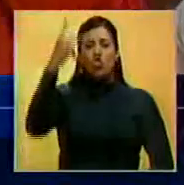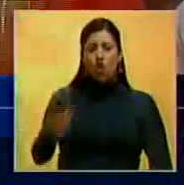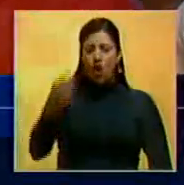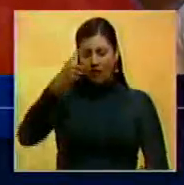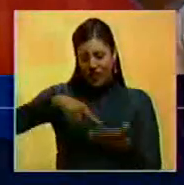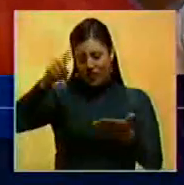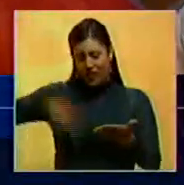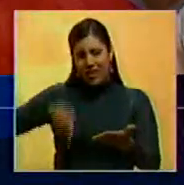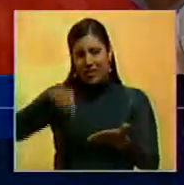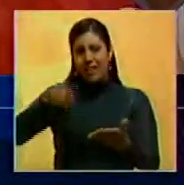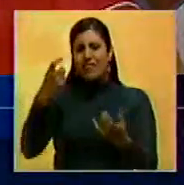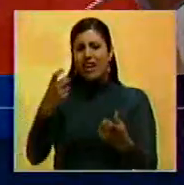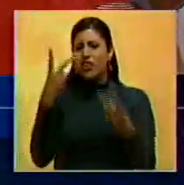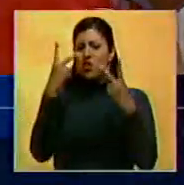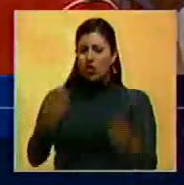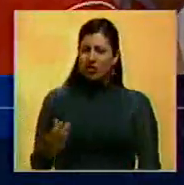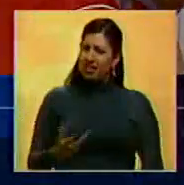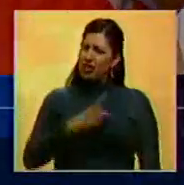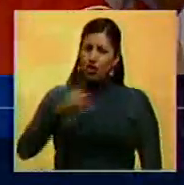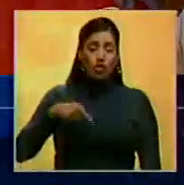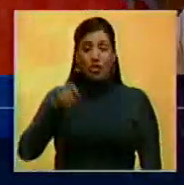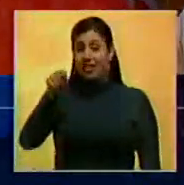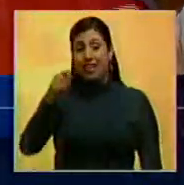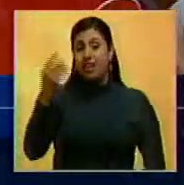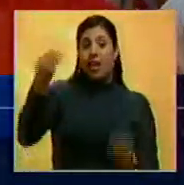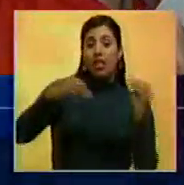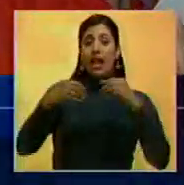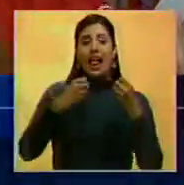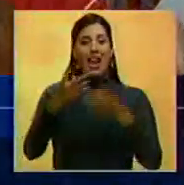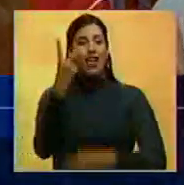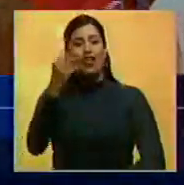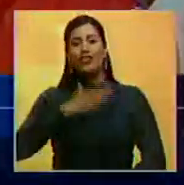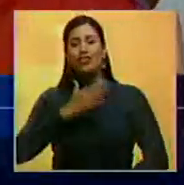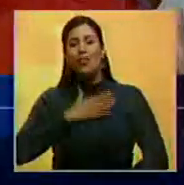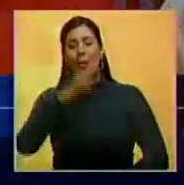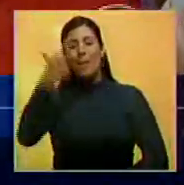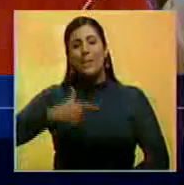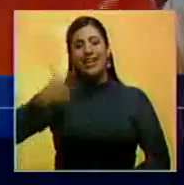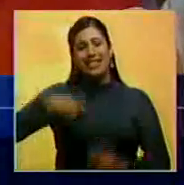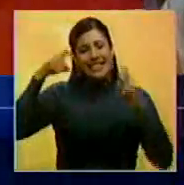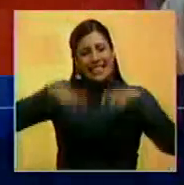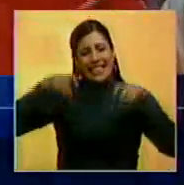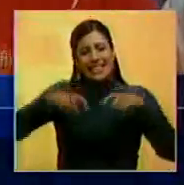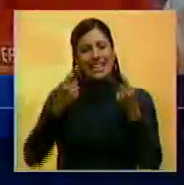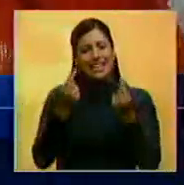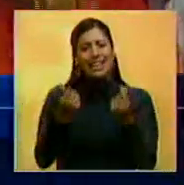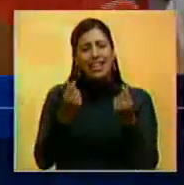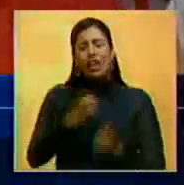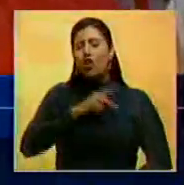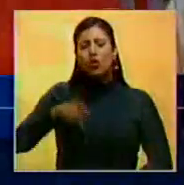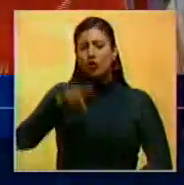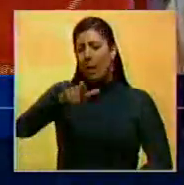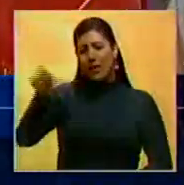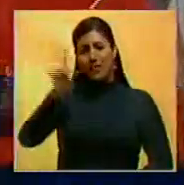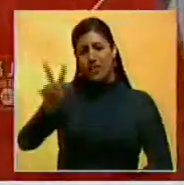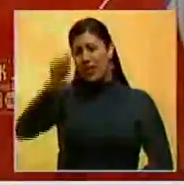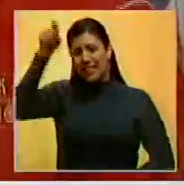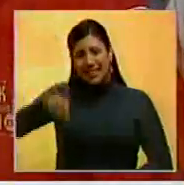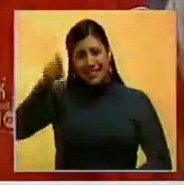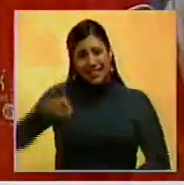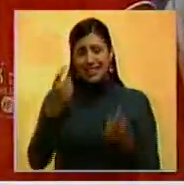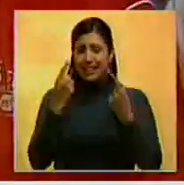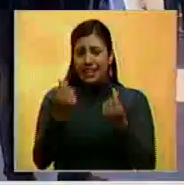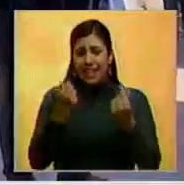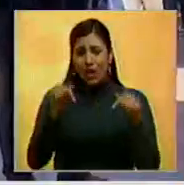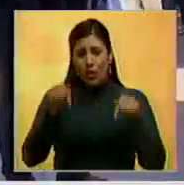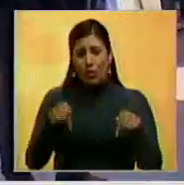no firmó el punto de cuenta, que no es por añaduría, es porque la sociedad lo necesita. Los venezolanos